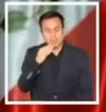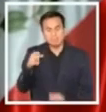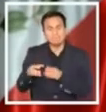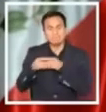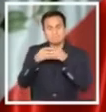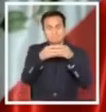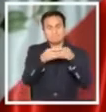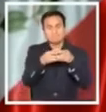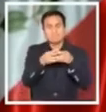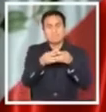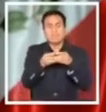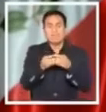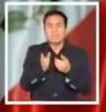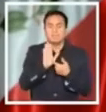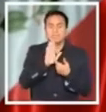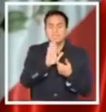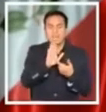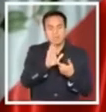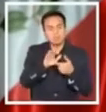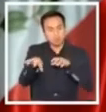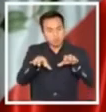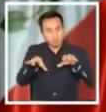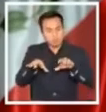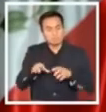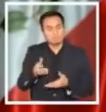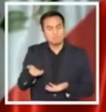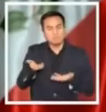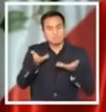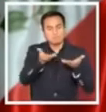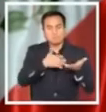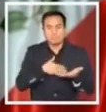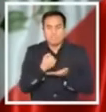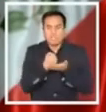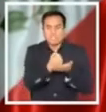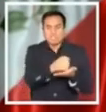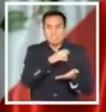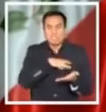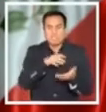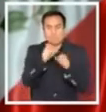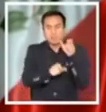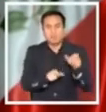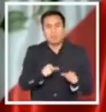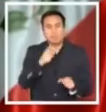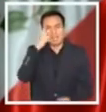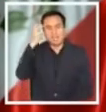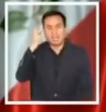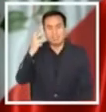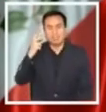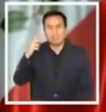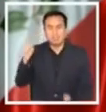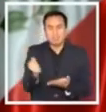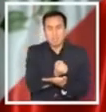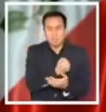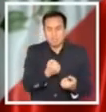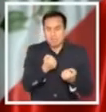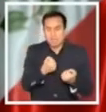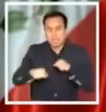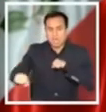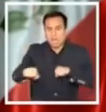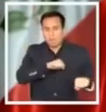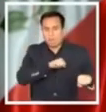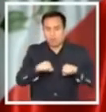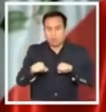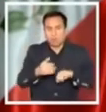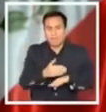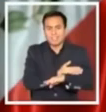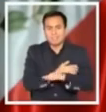a expresar materialmente la solidaridad de Chile con el pueblo mexicano que había sido golpeado por este terremoto que